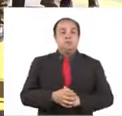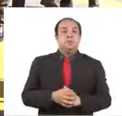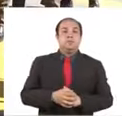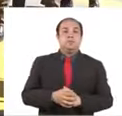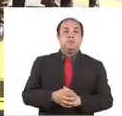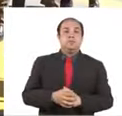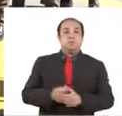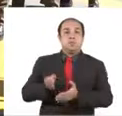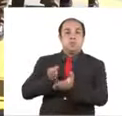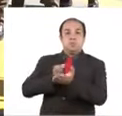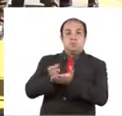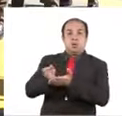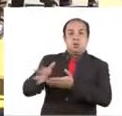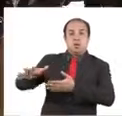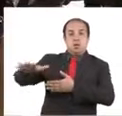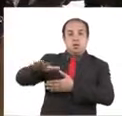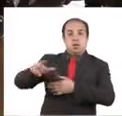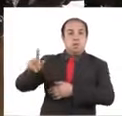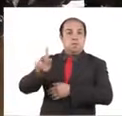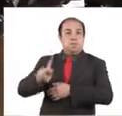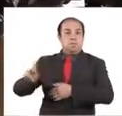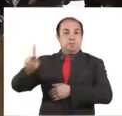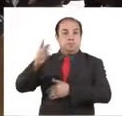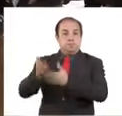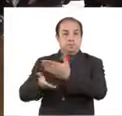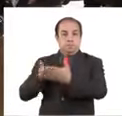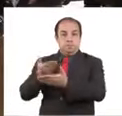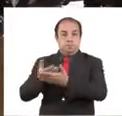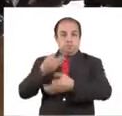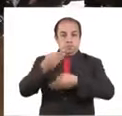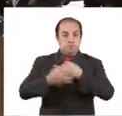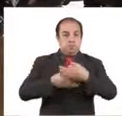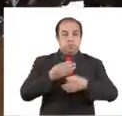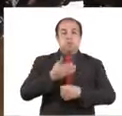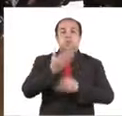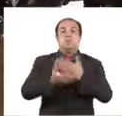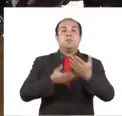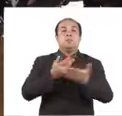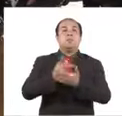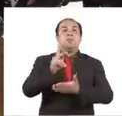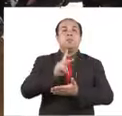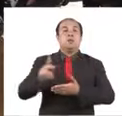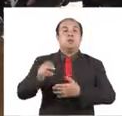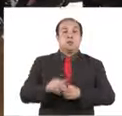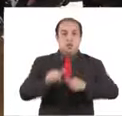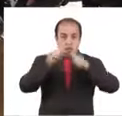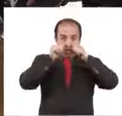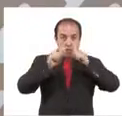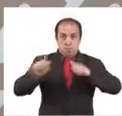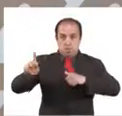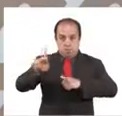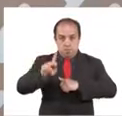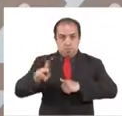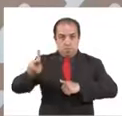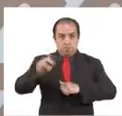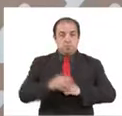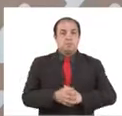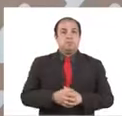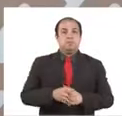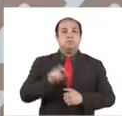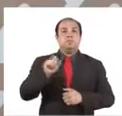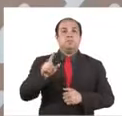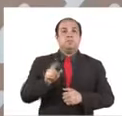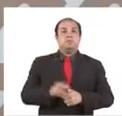al pueblo al que servimos, porque todos somos servidores públicos que sirven al pueblo, y la lealtad a la